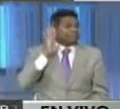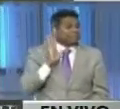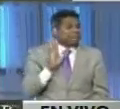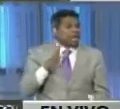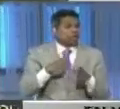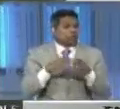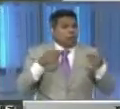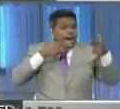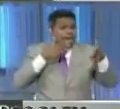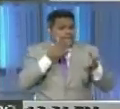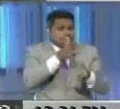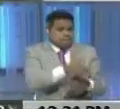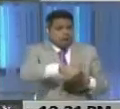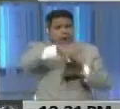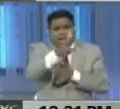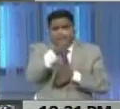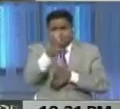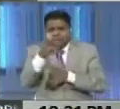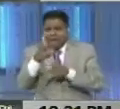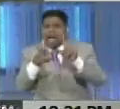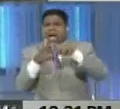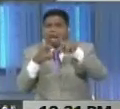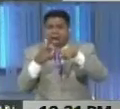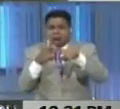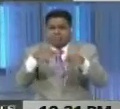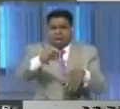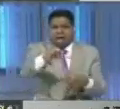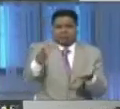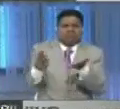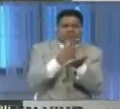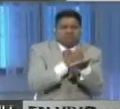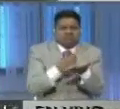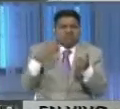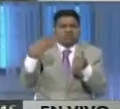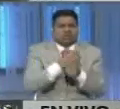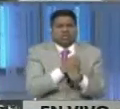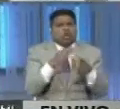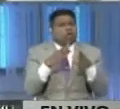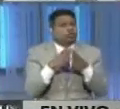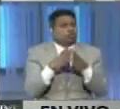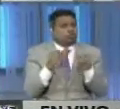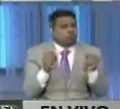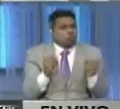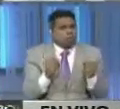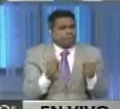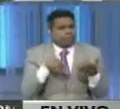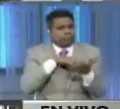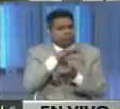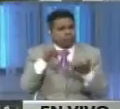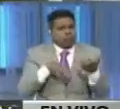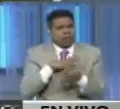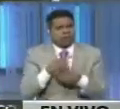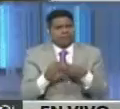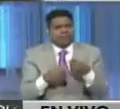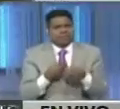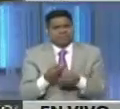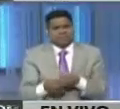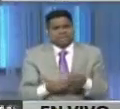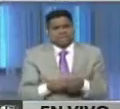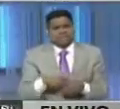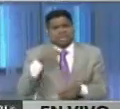y continuando pues con todas estas investigaciones que tiene que ver con los actos desestabilizadores Y en este caso